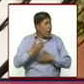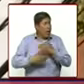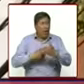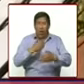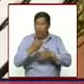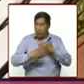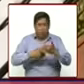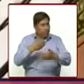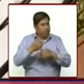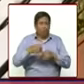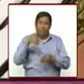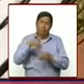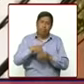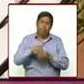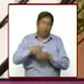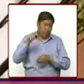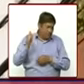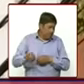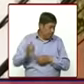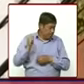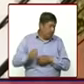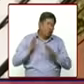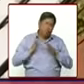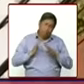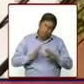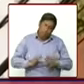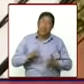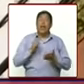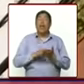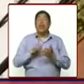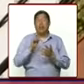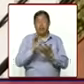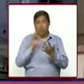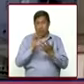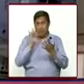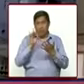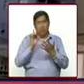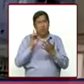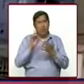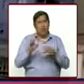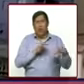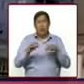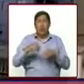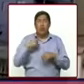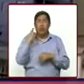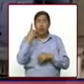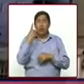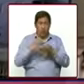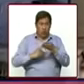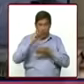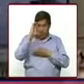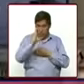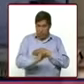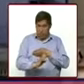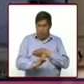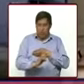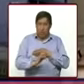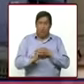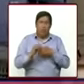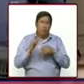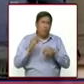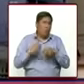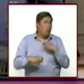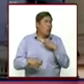de proseguir las elecciones judiciales. El desarrollo de estas elecciones, programadas a realizarse el próximo 1 de diciembre, estuvo en